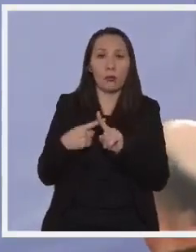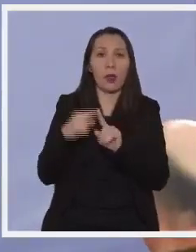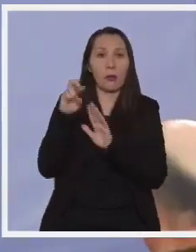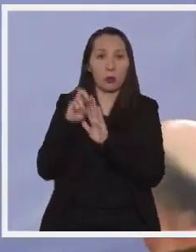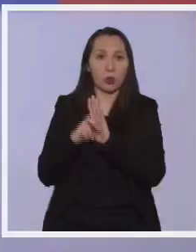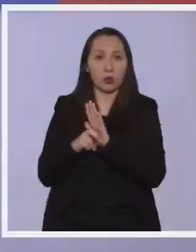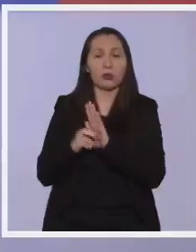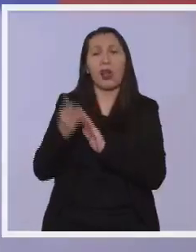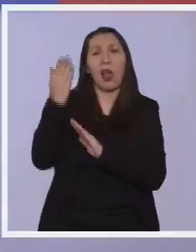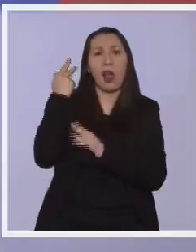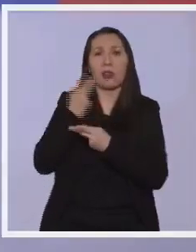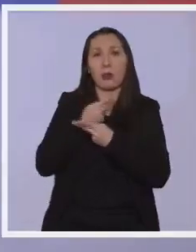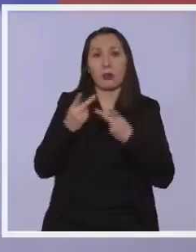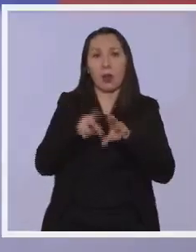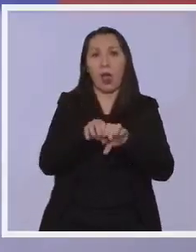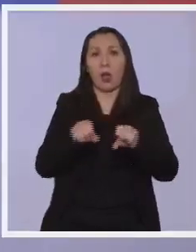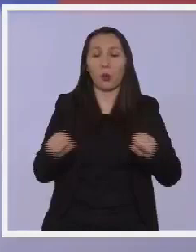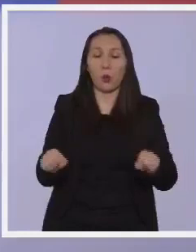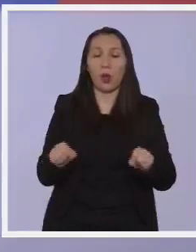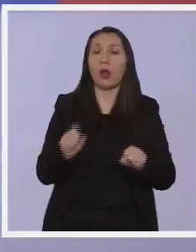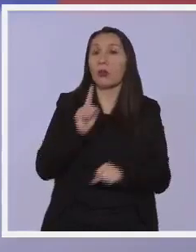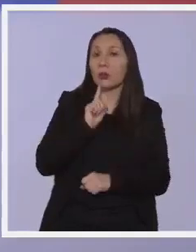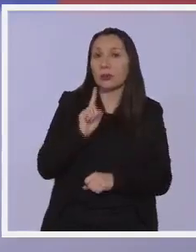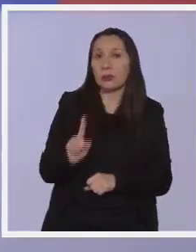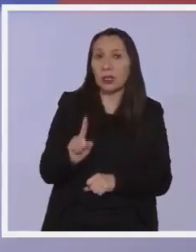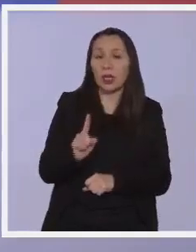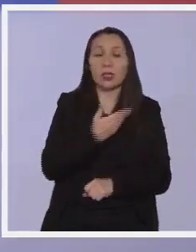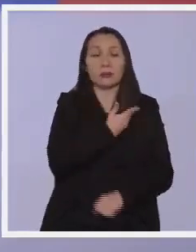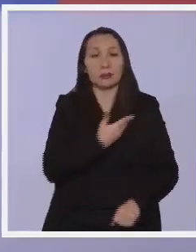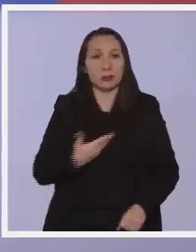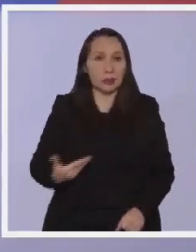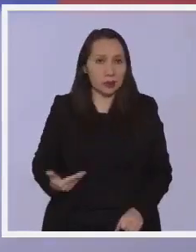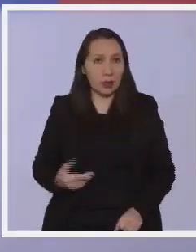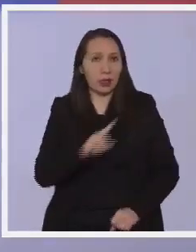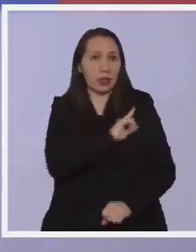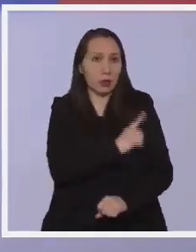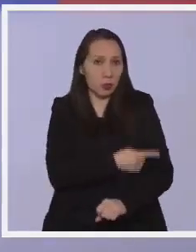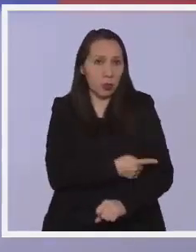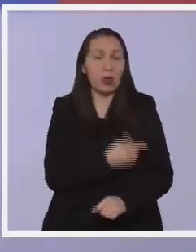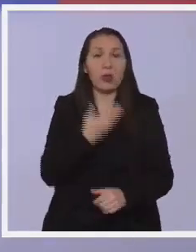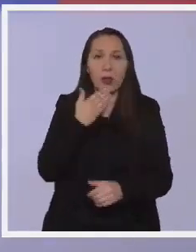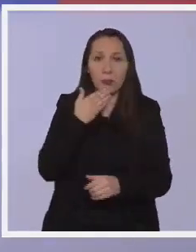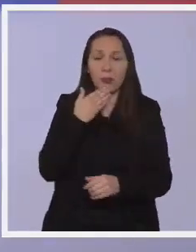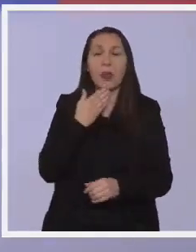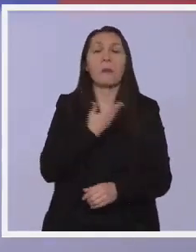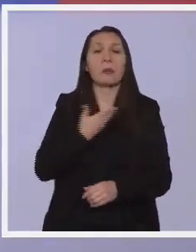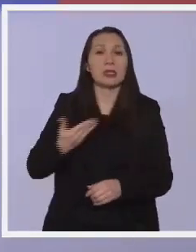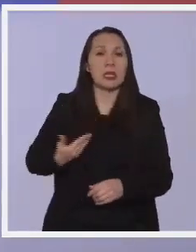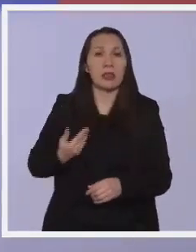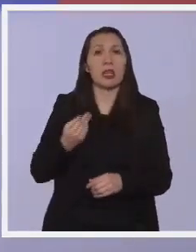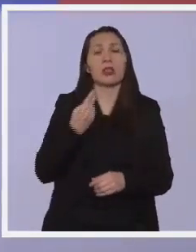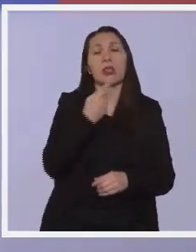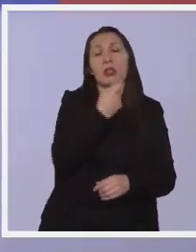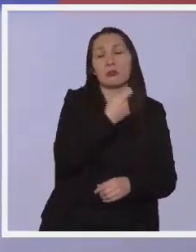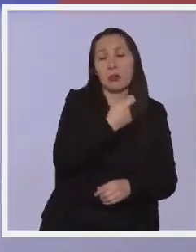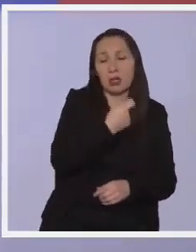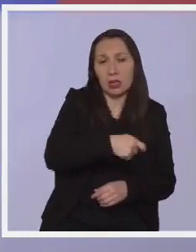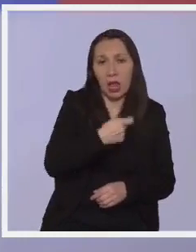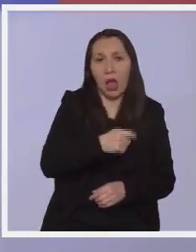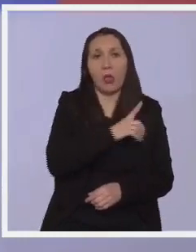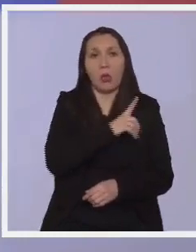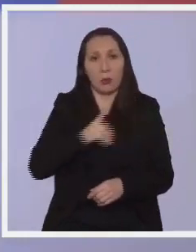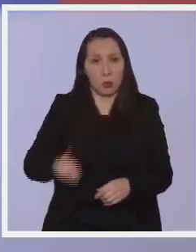que habíamos promulgado antes de este acuerdo entre el Ejecutivo y los presidentes de ambas cámaras. Y